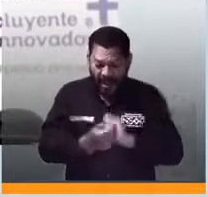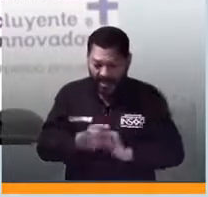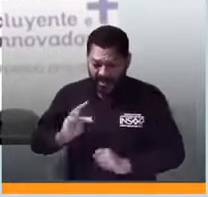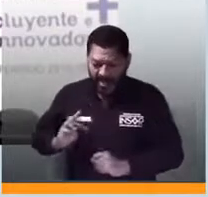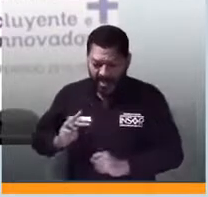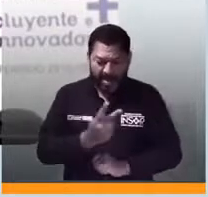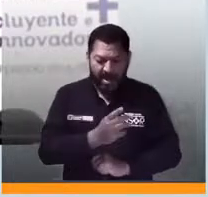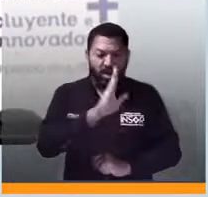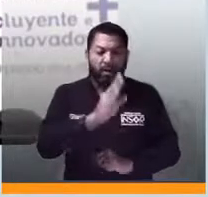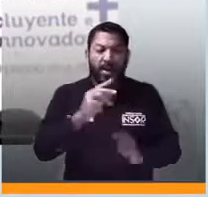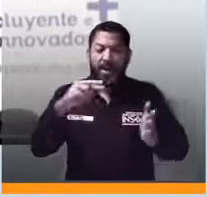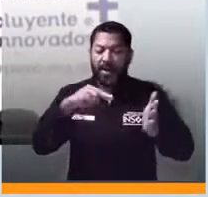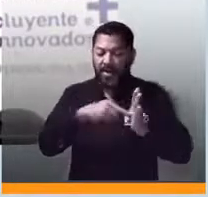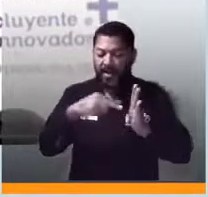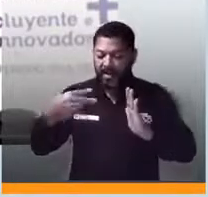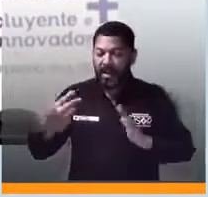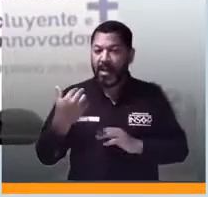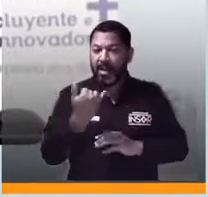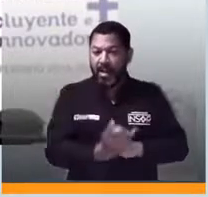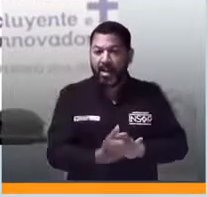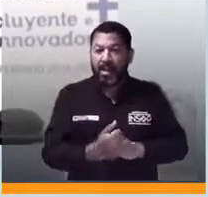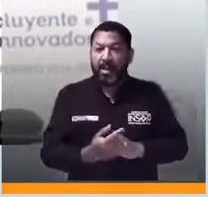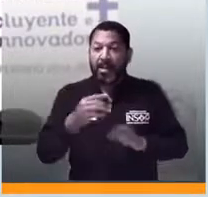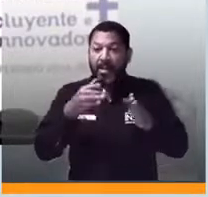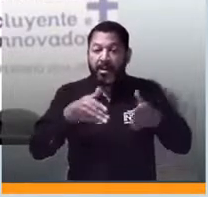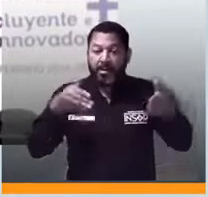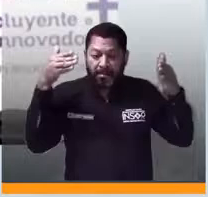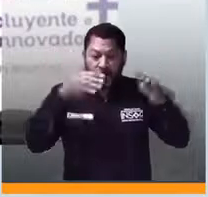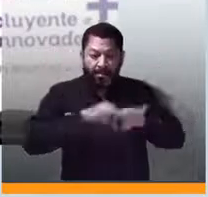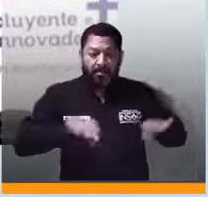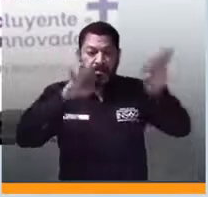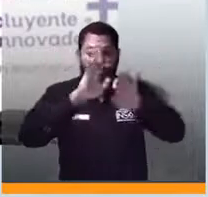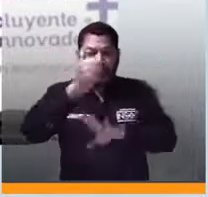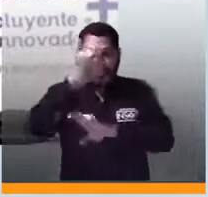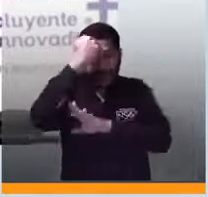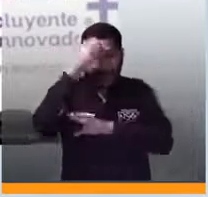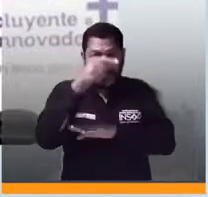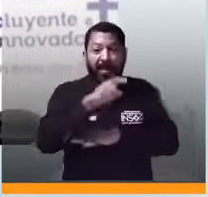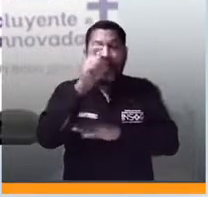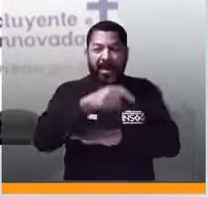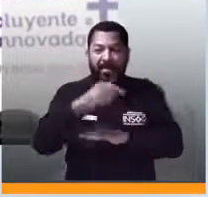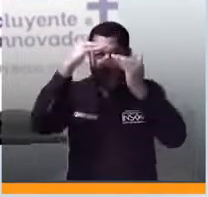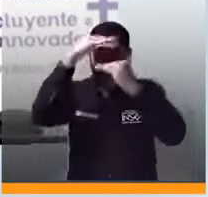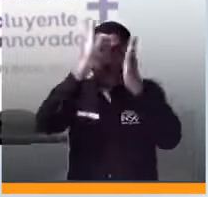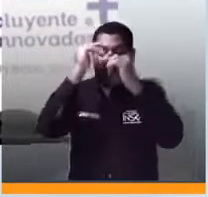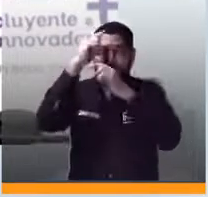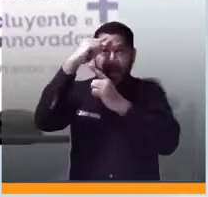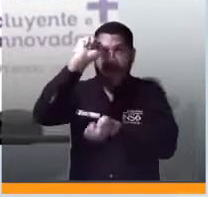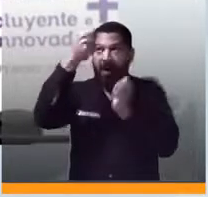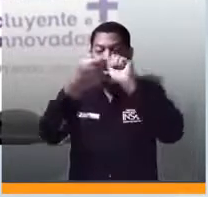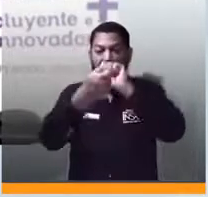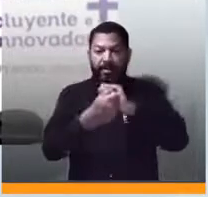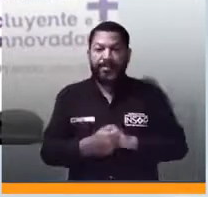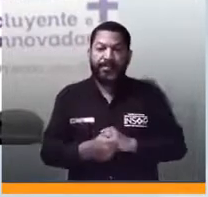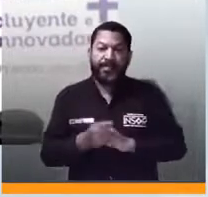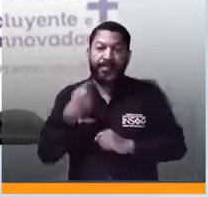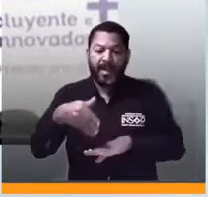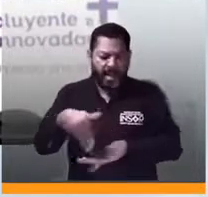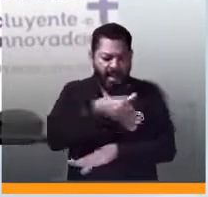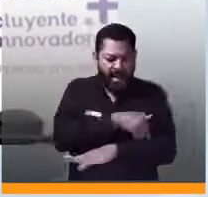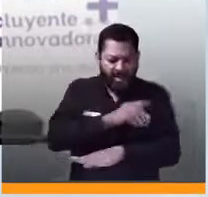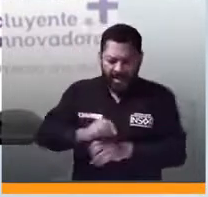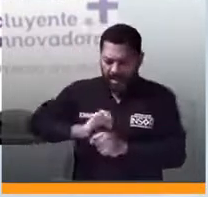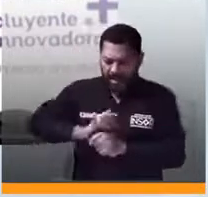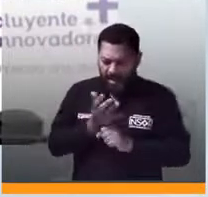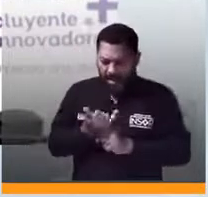las cuales la tecnología pasa a ser central, nos tiene que llevar a un cambio de paradigma. Yo decía, antes del COVID, igual la